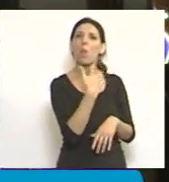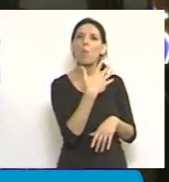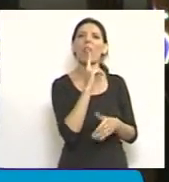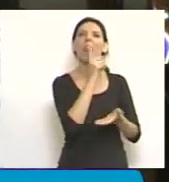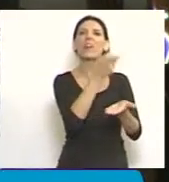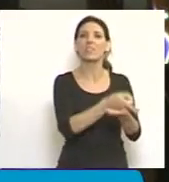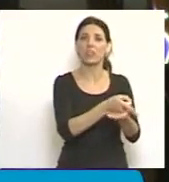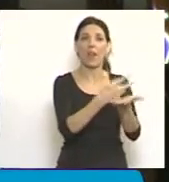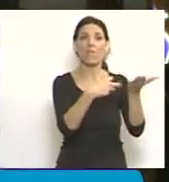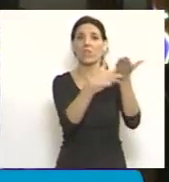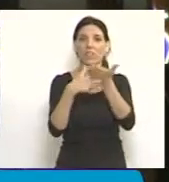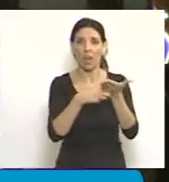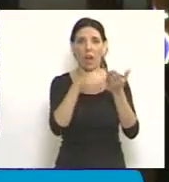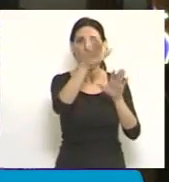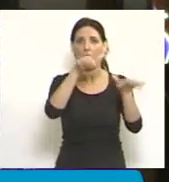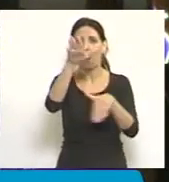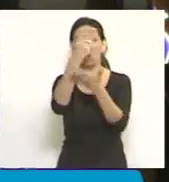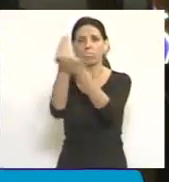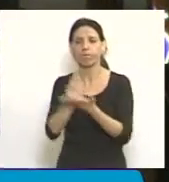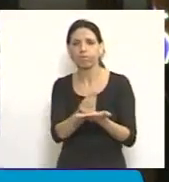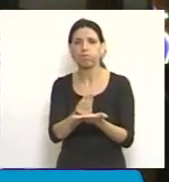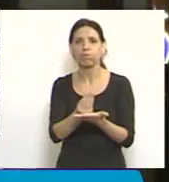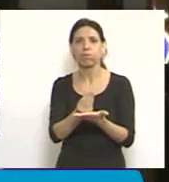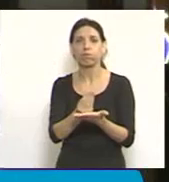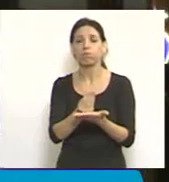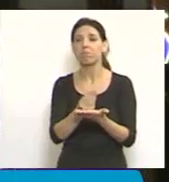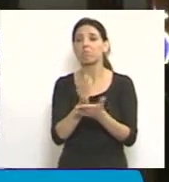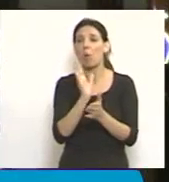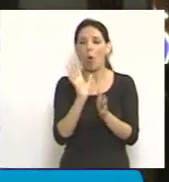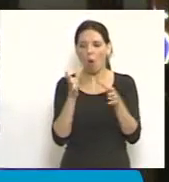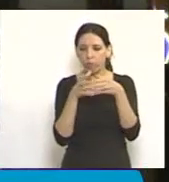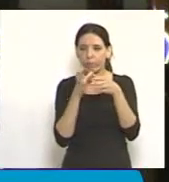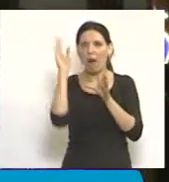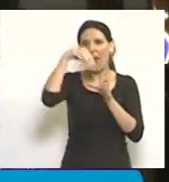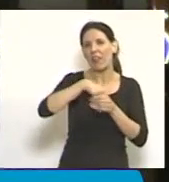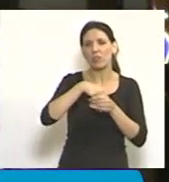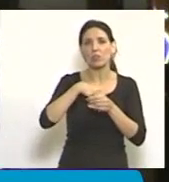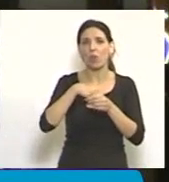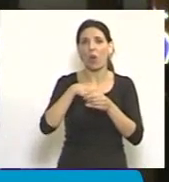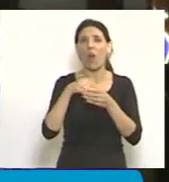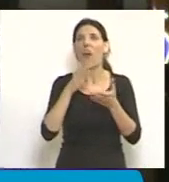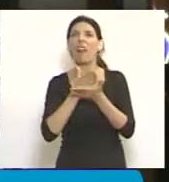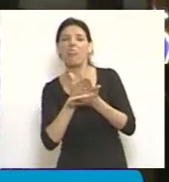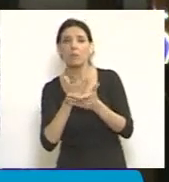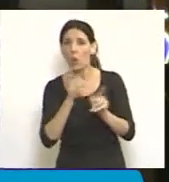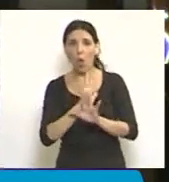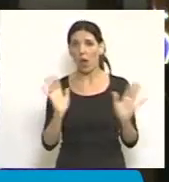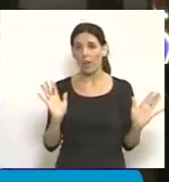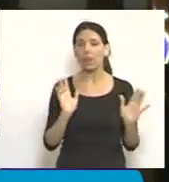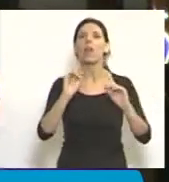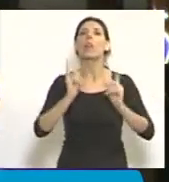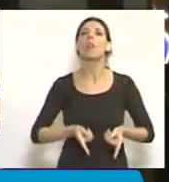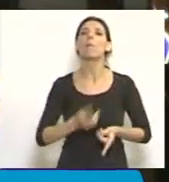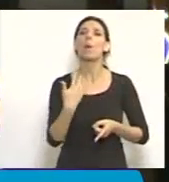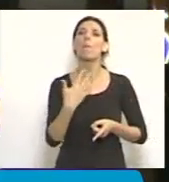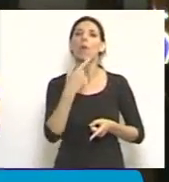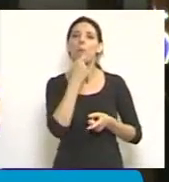decisiva. Pero lo peor de las previsiones que contiene el proyecto es que el Procurador